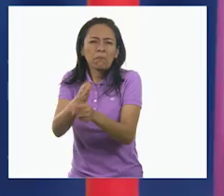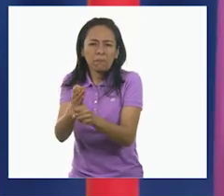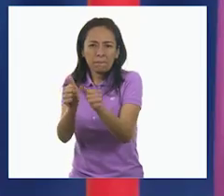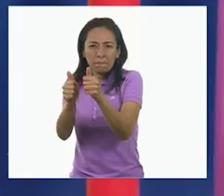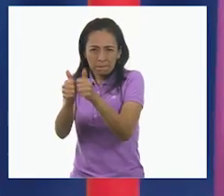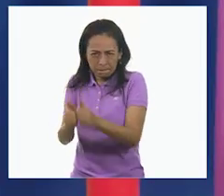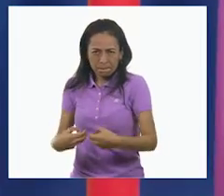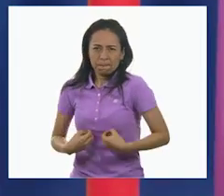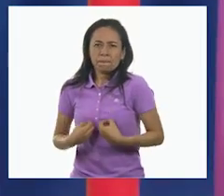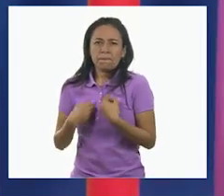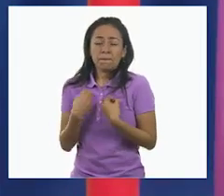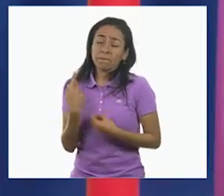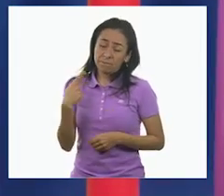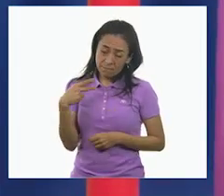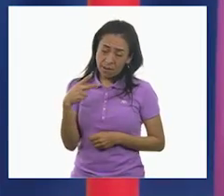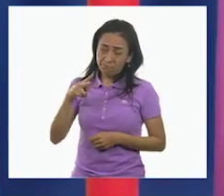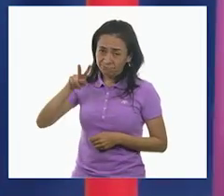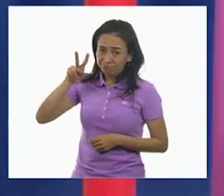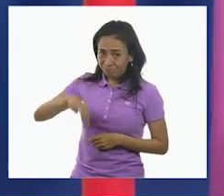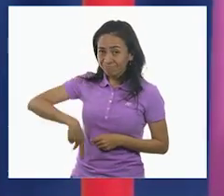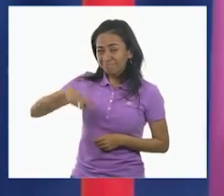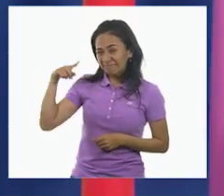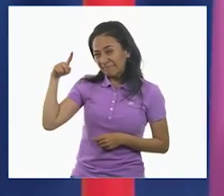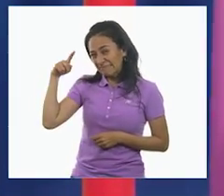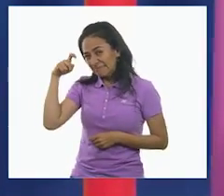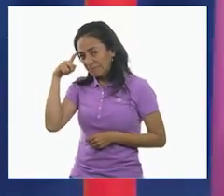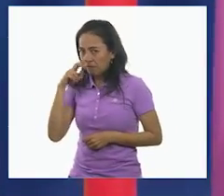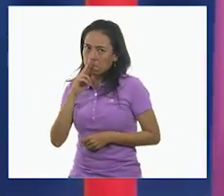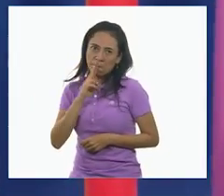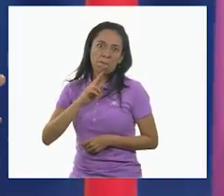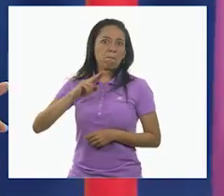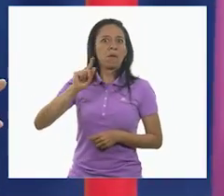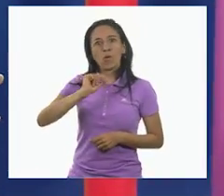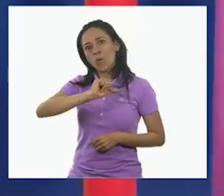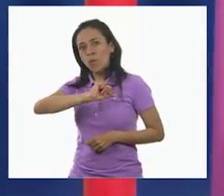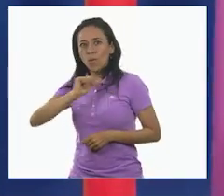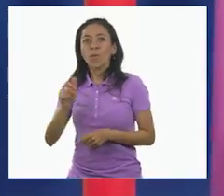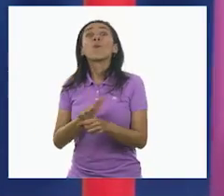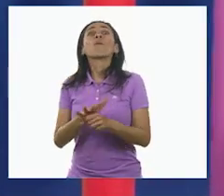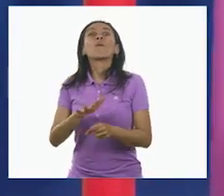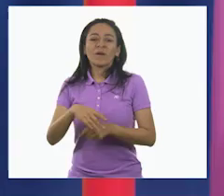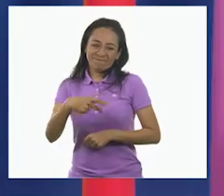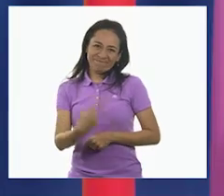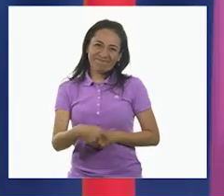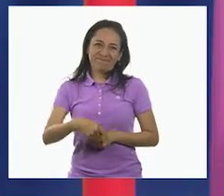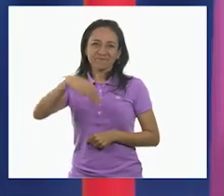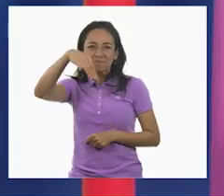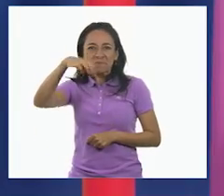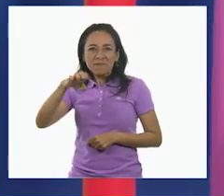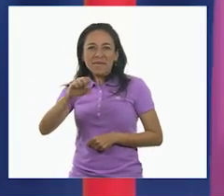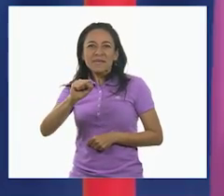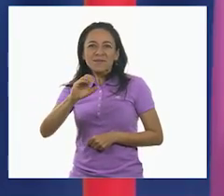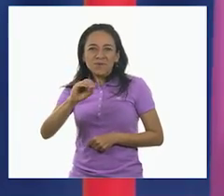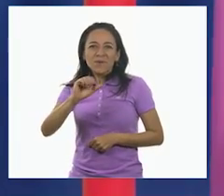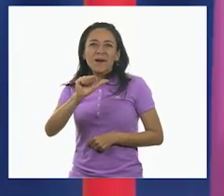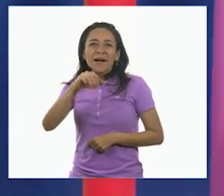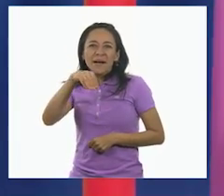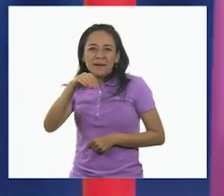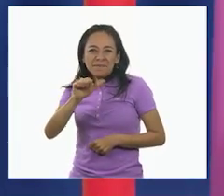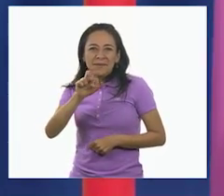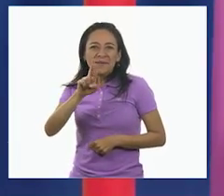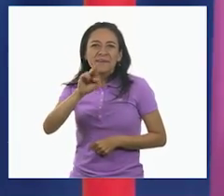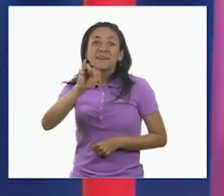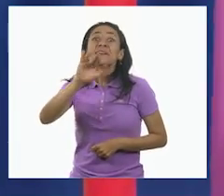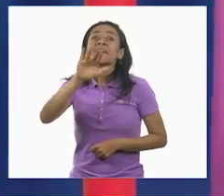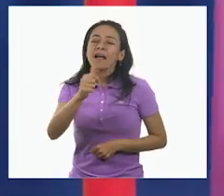nada como un espacio o una área como lo que acabamos de ver, como es Mesoamérica, donde sí las condiciones eran mucho